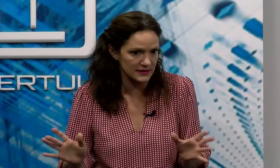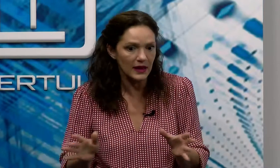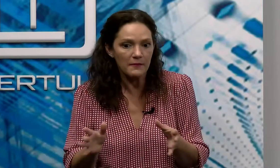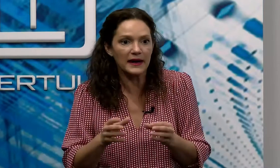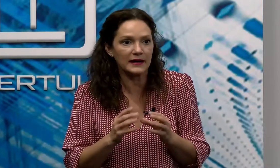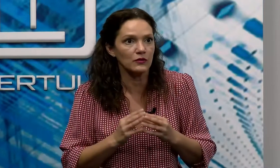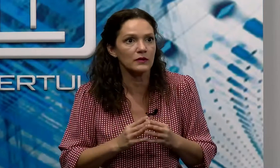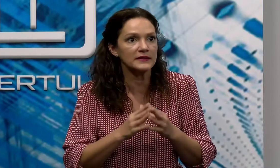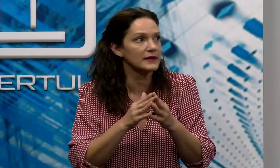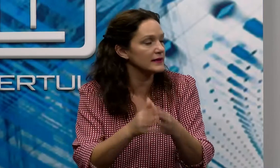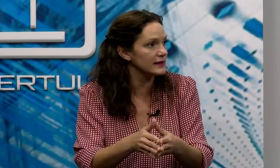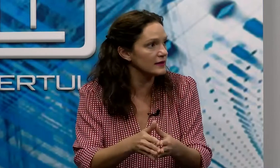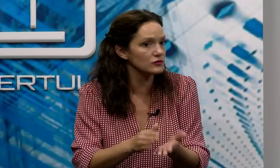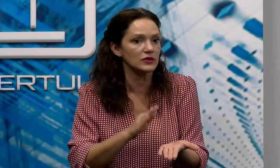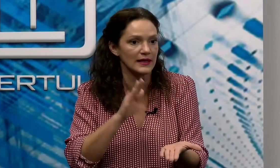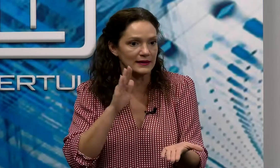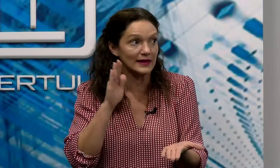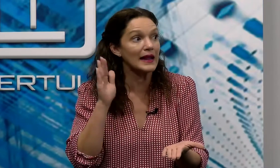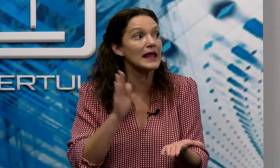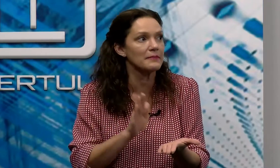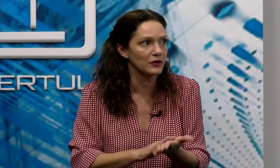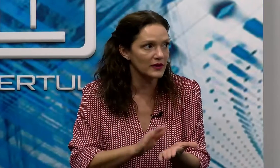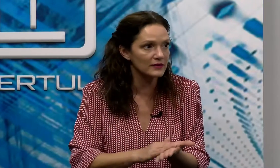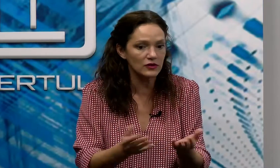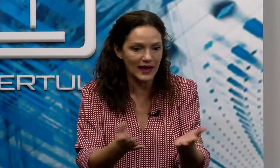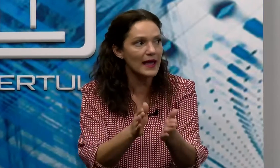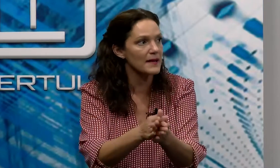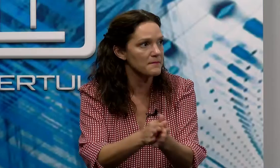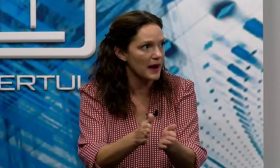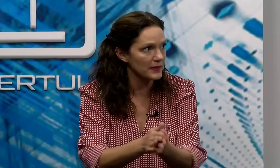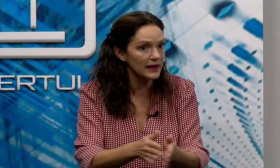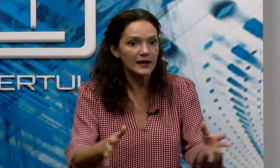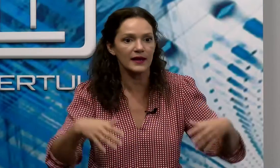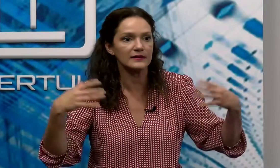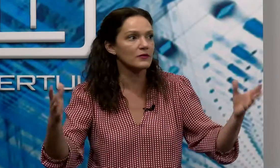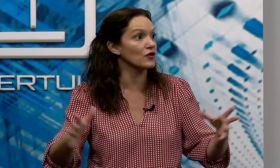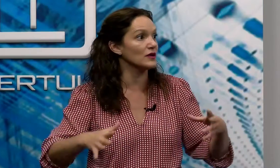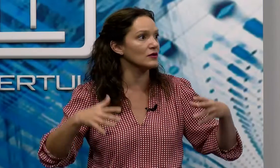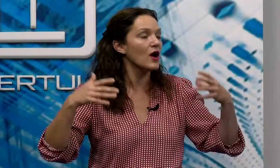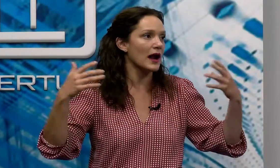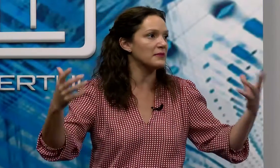coloquialmente. Es decir, para que Europa te dé el dinero, tú tienes que tener el proyecto ya en papel. Y